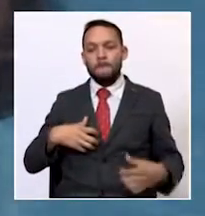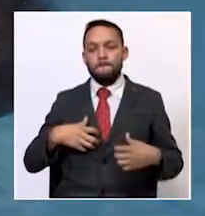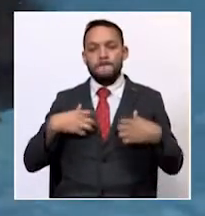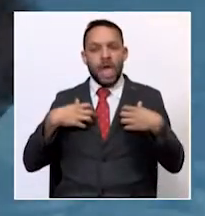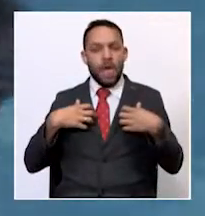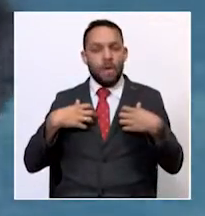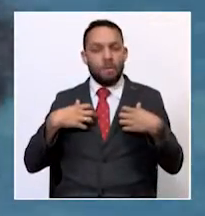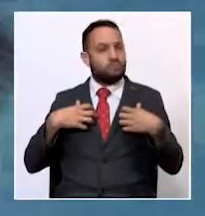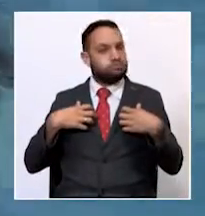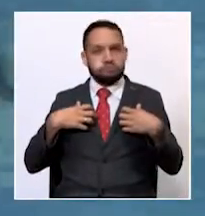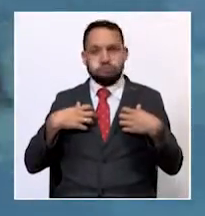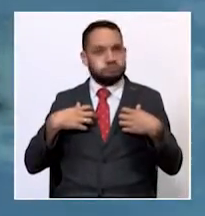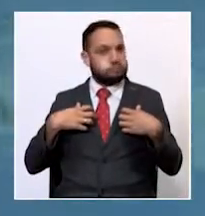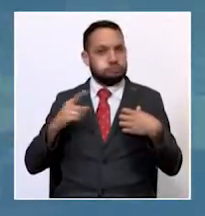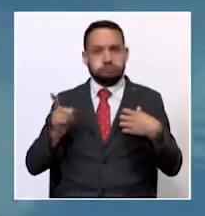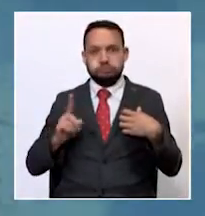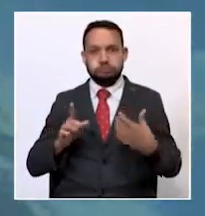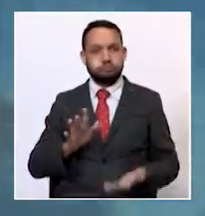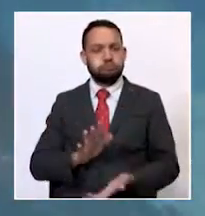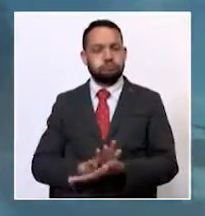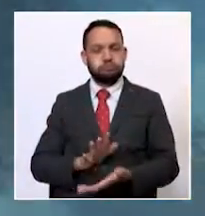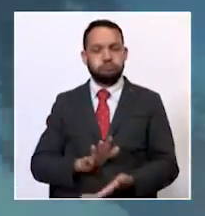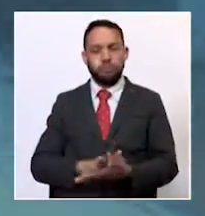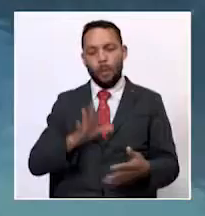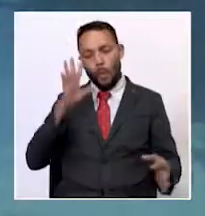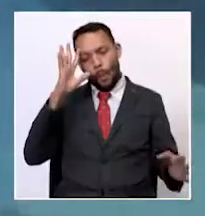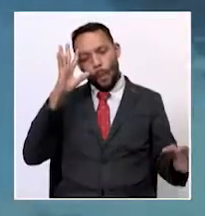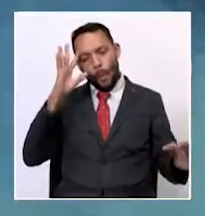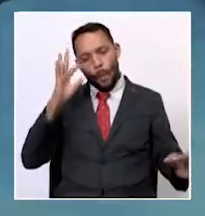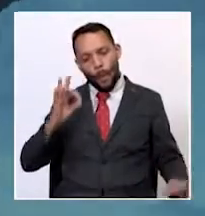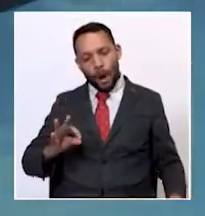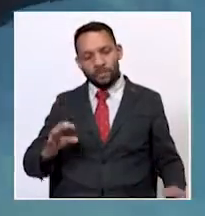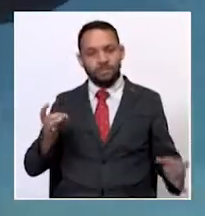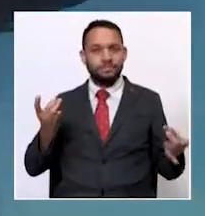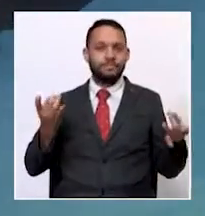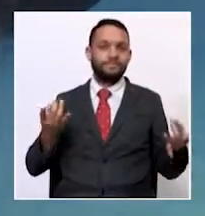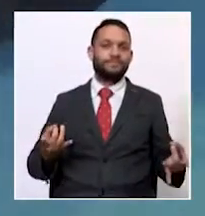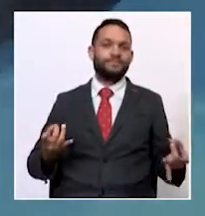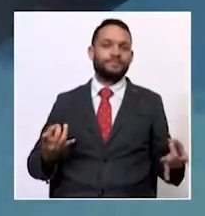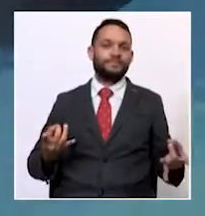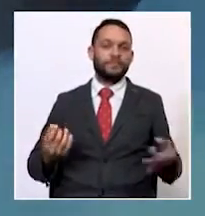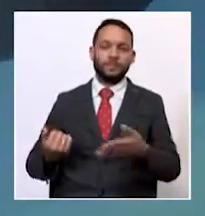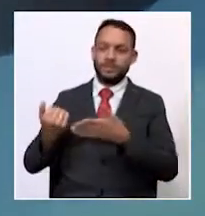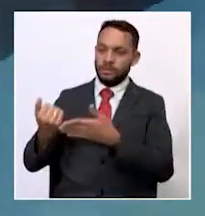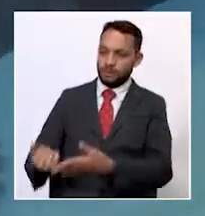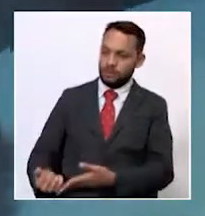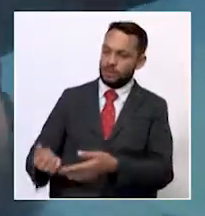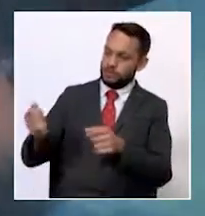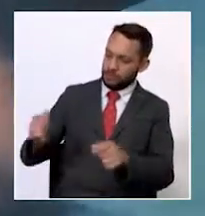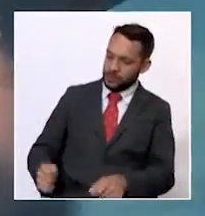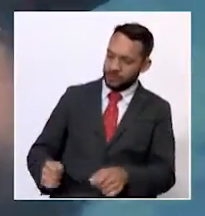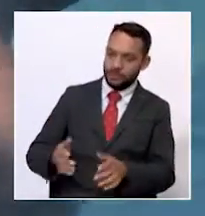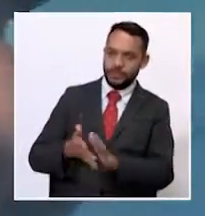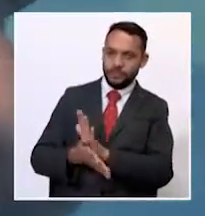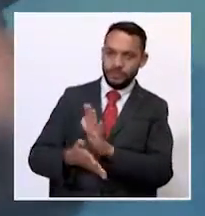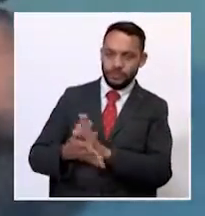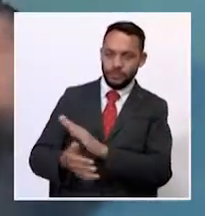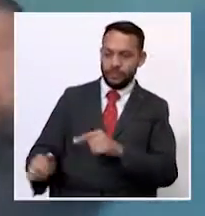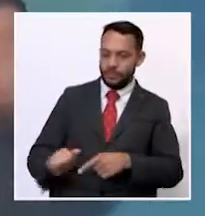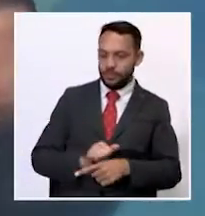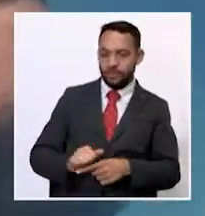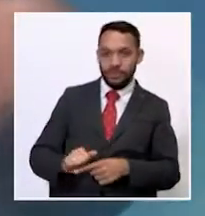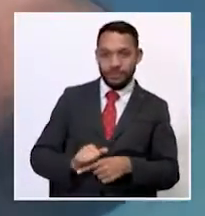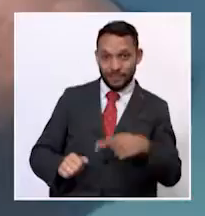de absoluta relajación y de meditación, y eso es lo que permite hacer este tipo de terapia. Miren